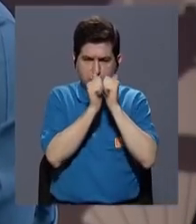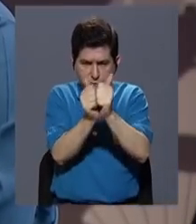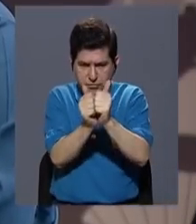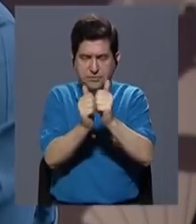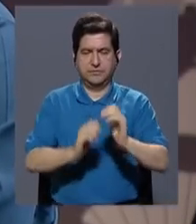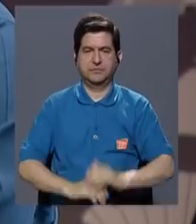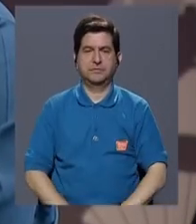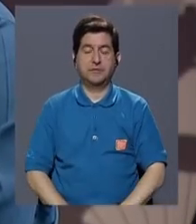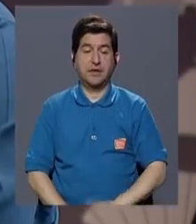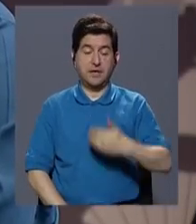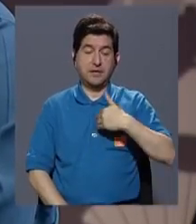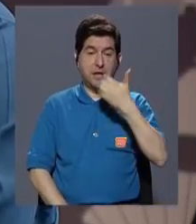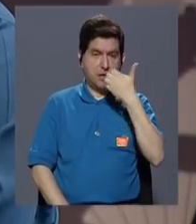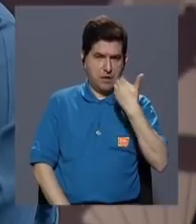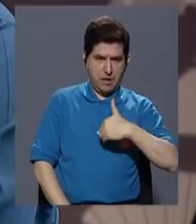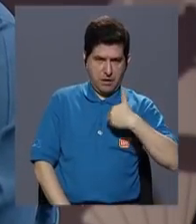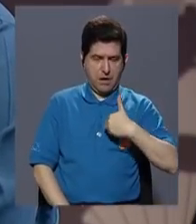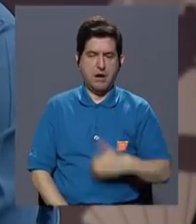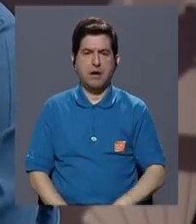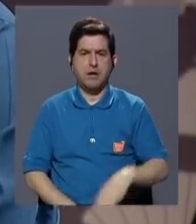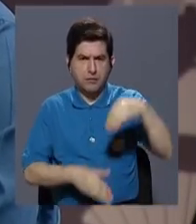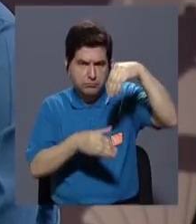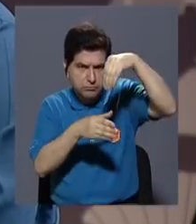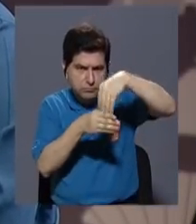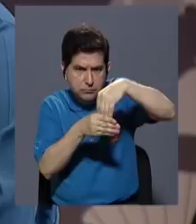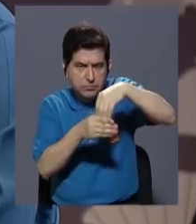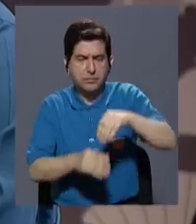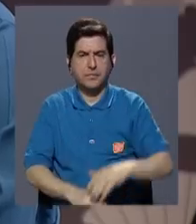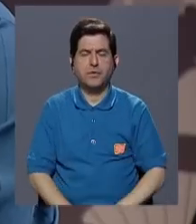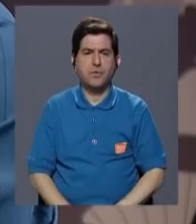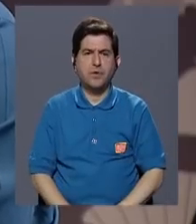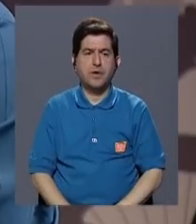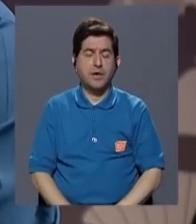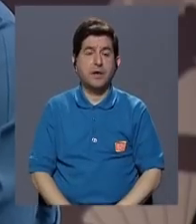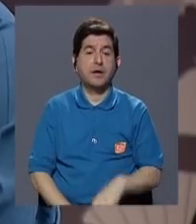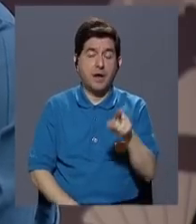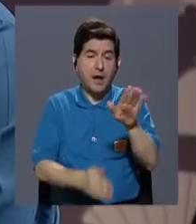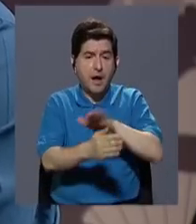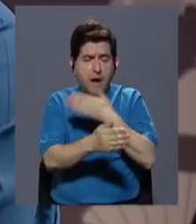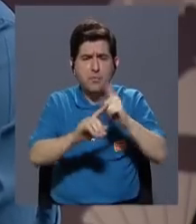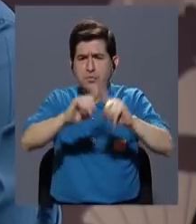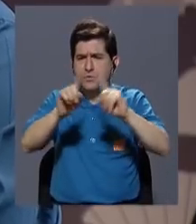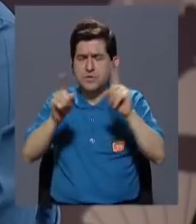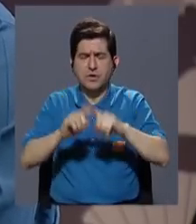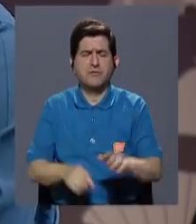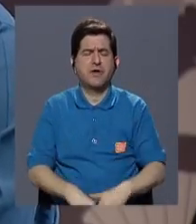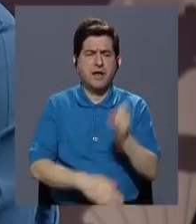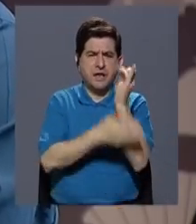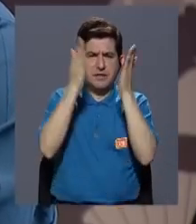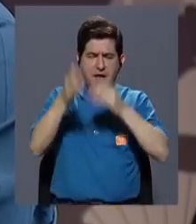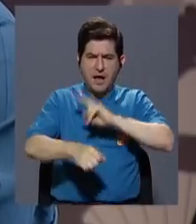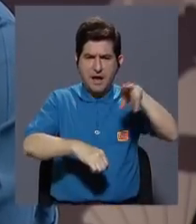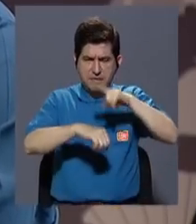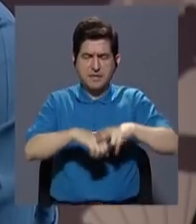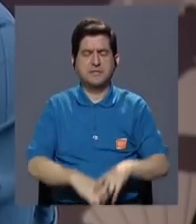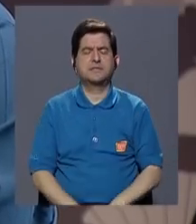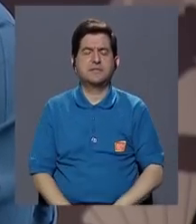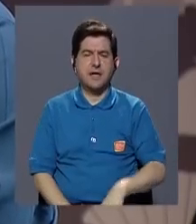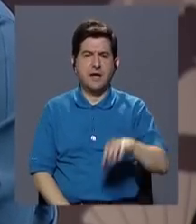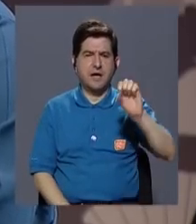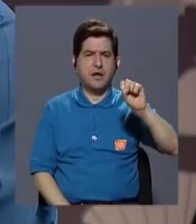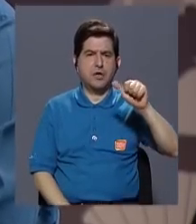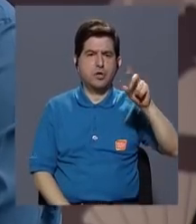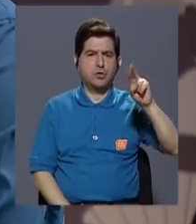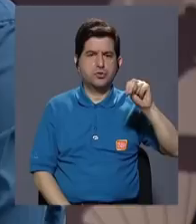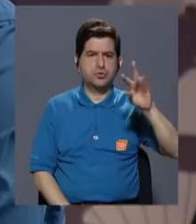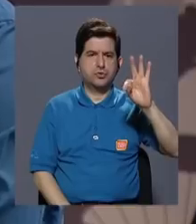privilegio de contar con sesiones musicales de muchos artistas nacionales entre ellos son de tikizia la agrupación apu